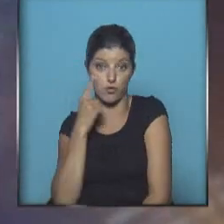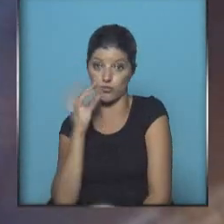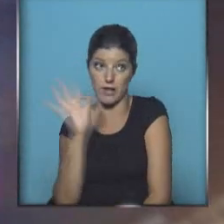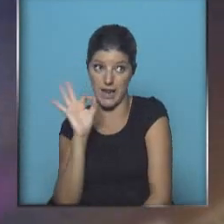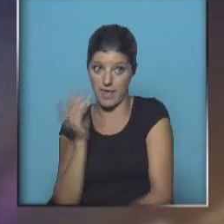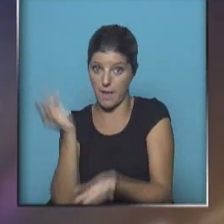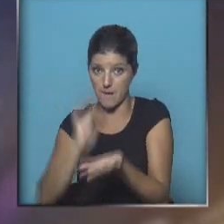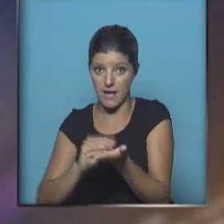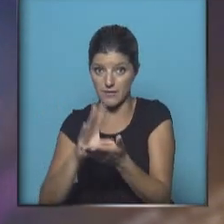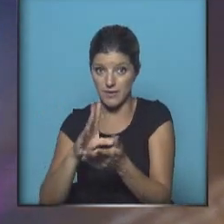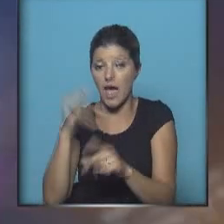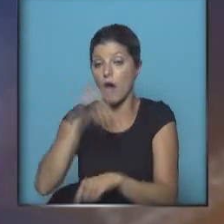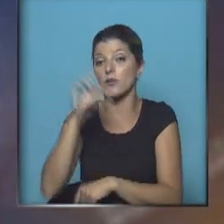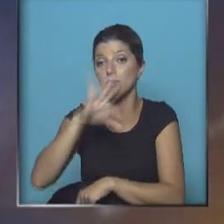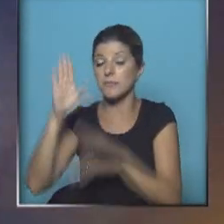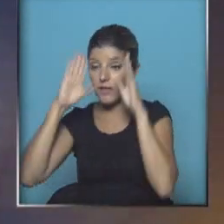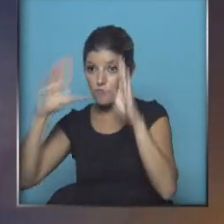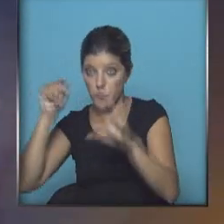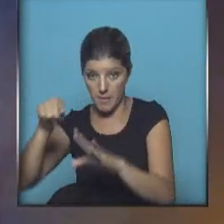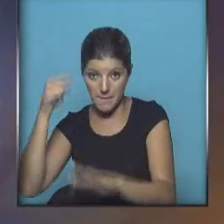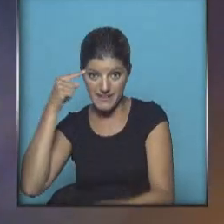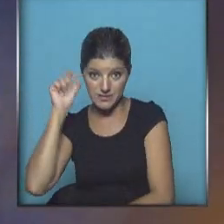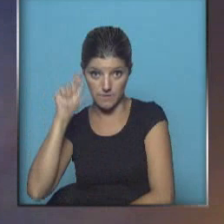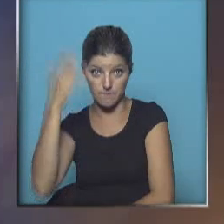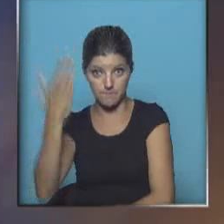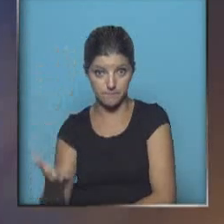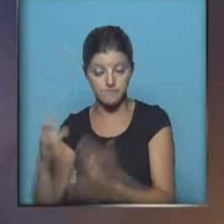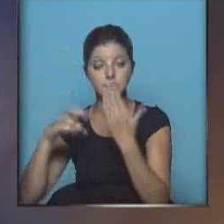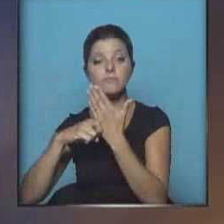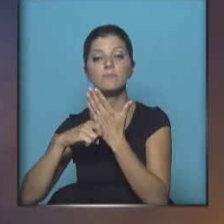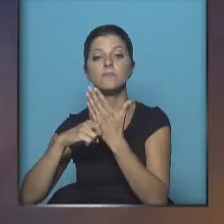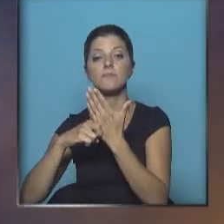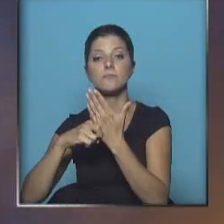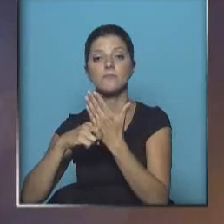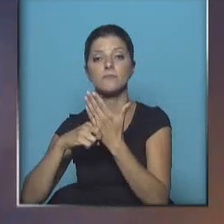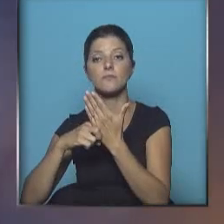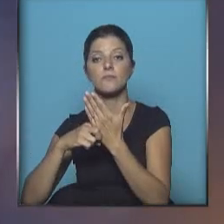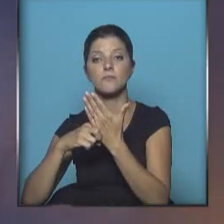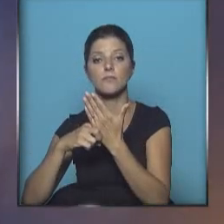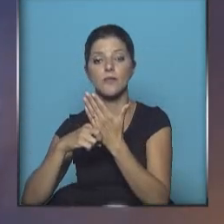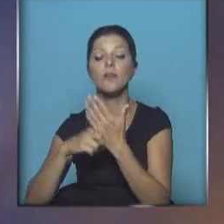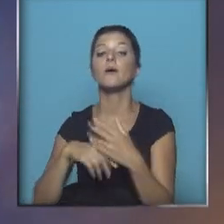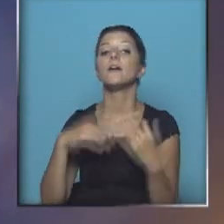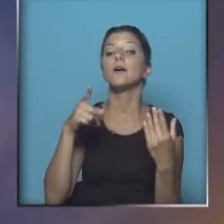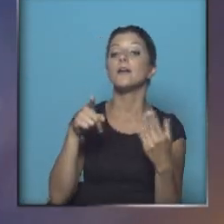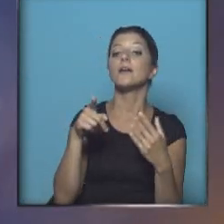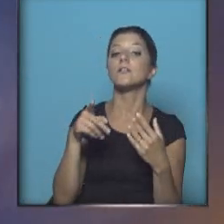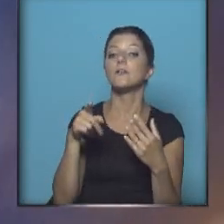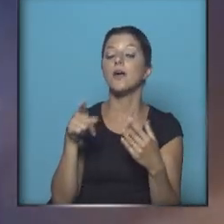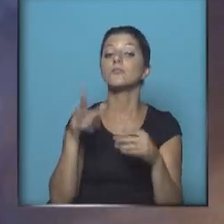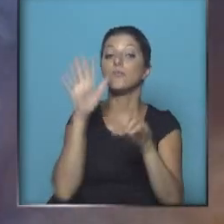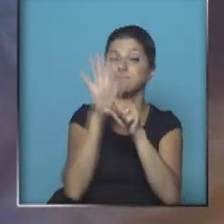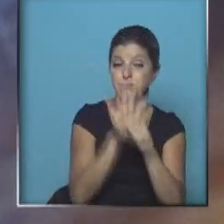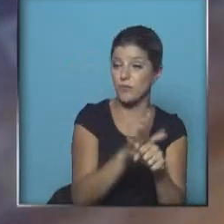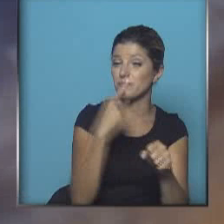cosa que el razonamiento del fiscal Nisman, es que el encubrimiento consistió